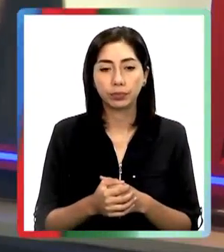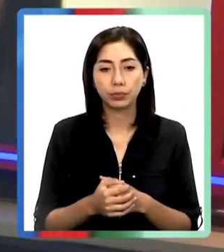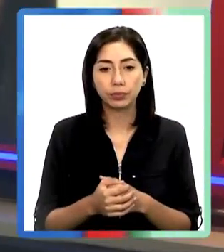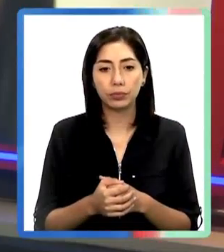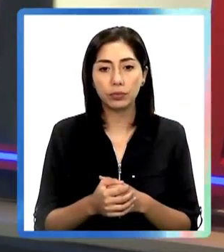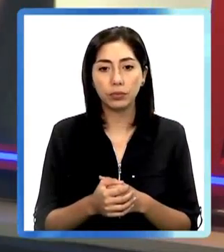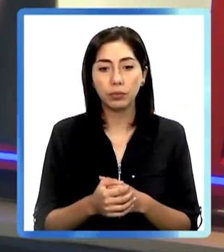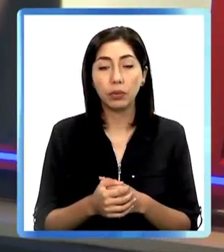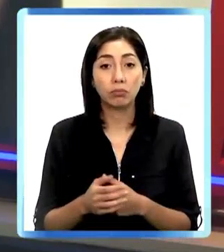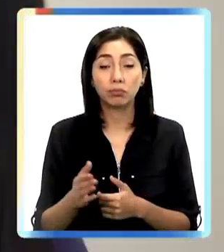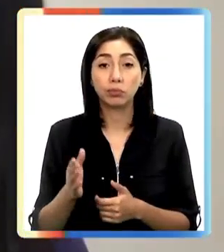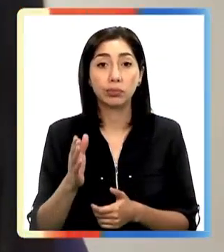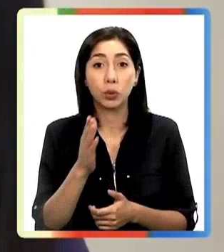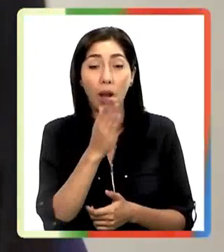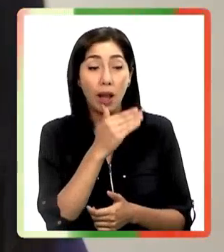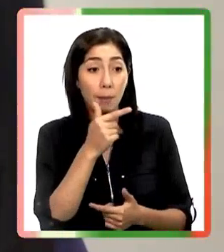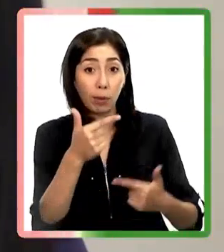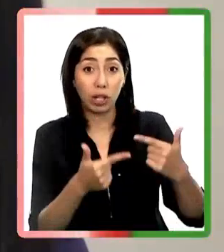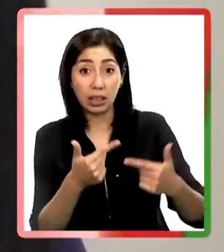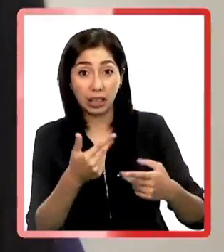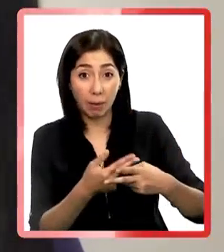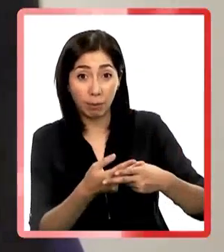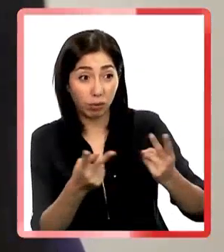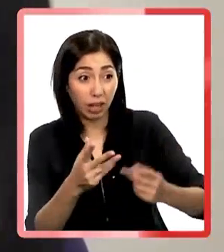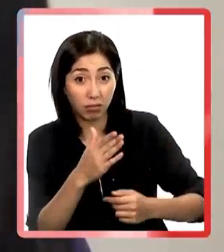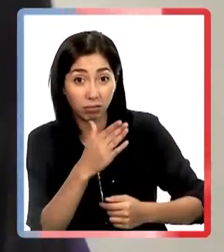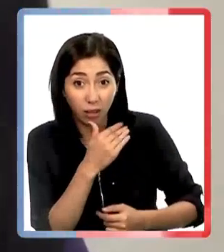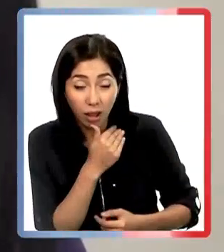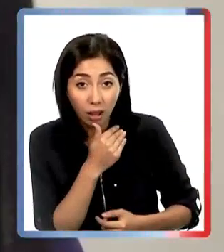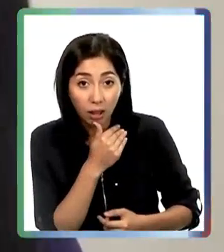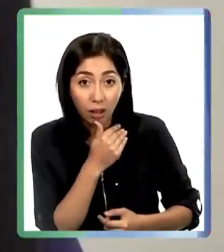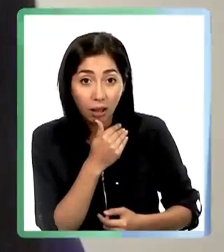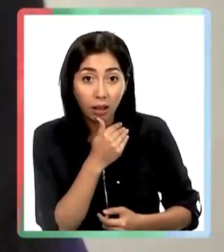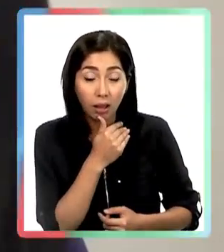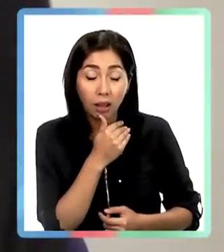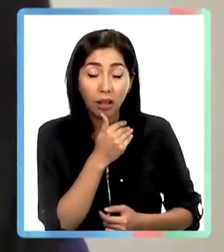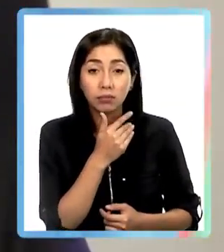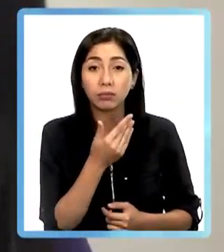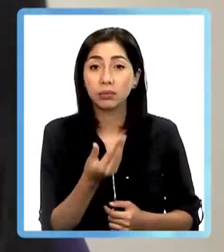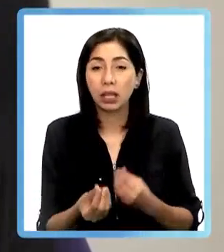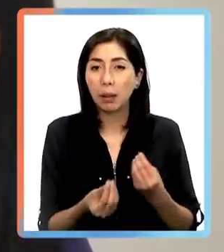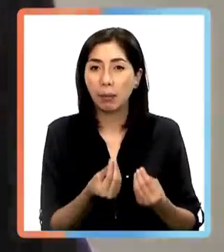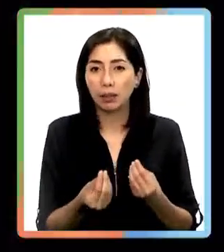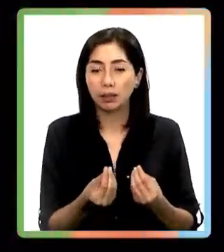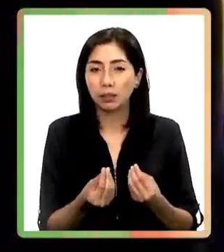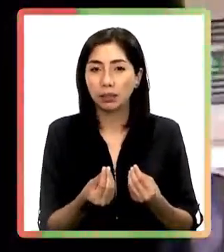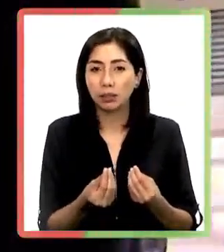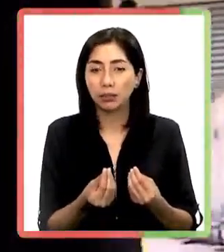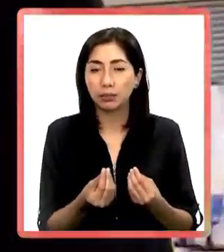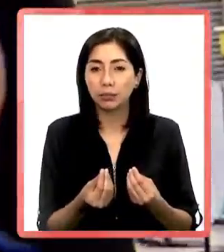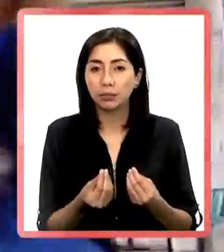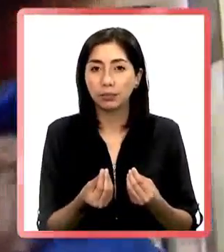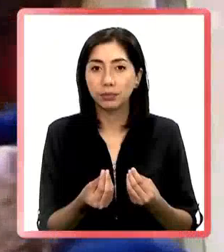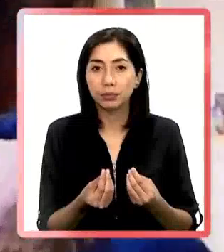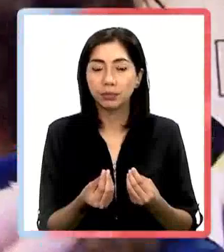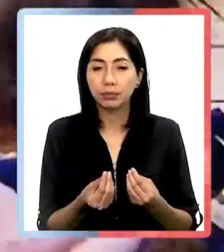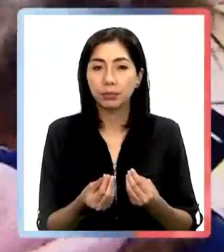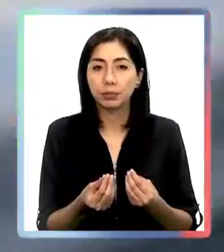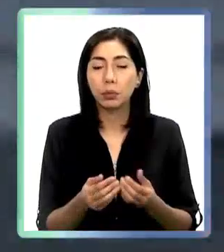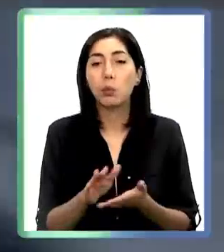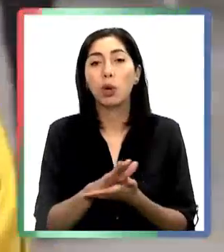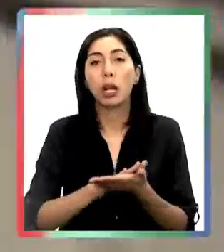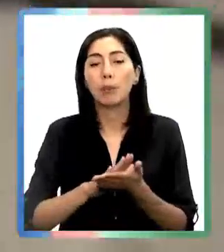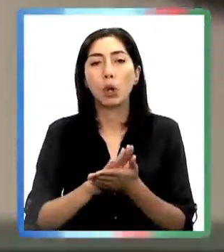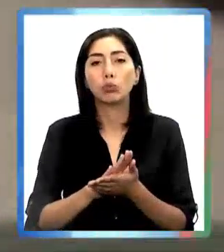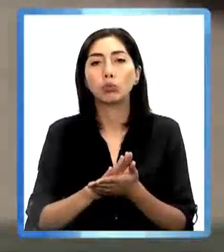finalmente, al no tener una respuesta de una política pública robusta, si bien hay algunos países con enfermedades raras, ley de enfermedades raras, lo cierto es que, por